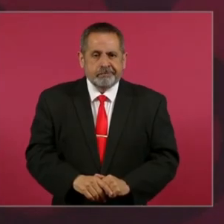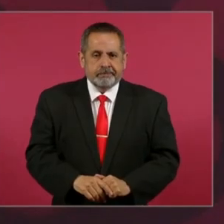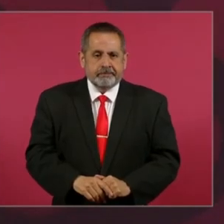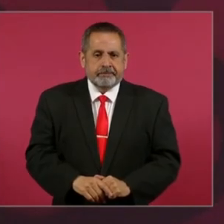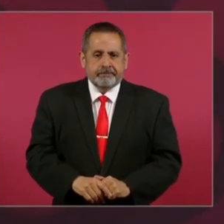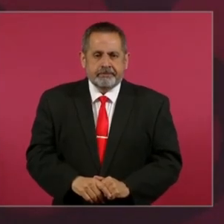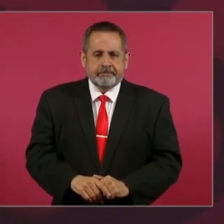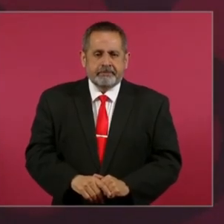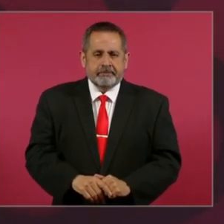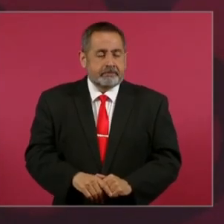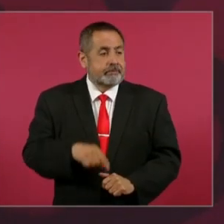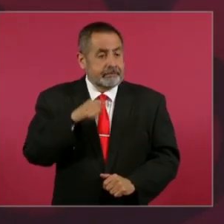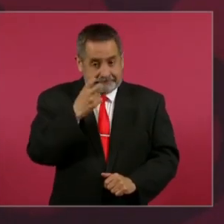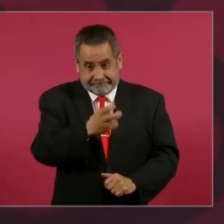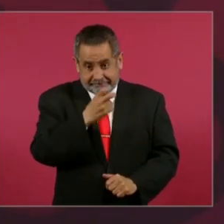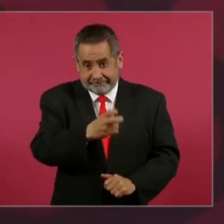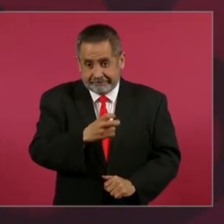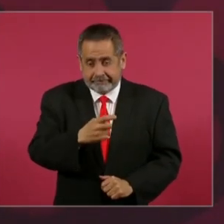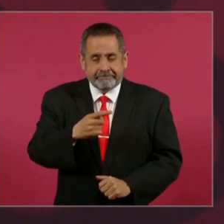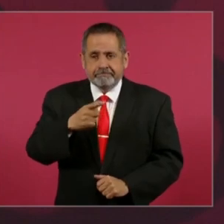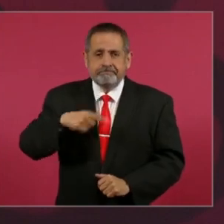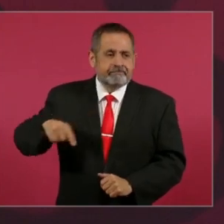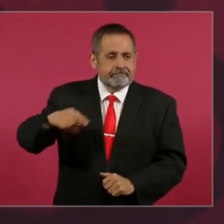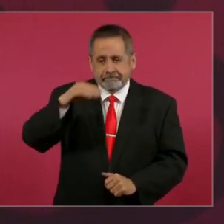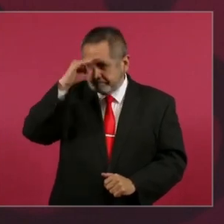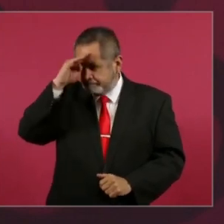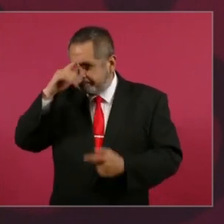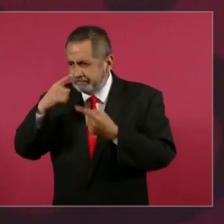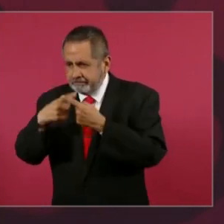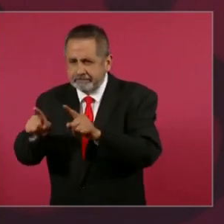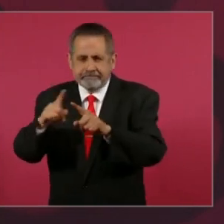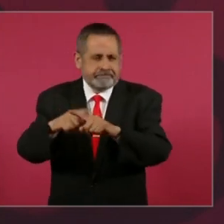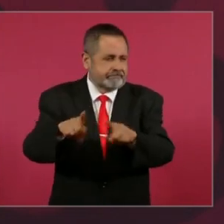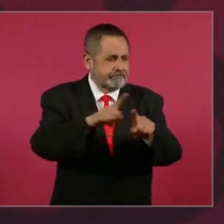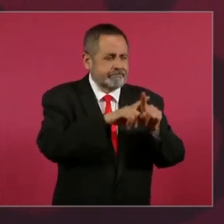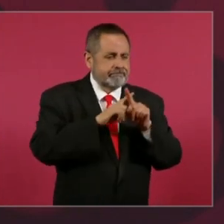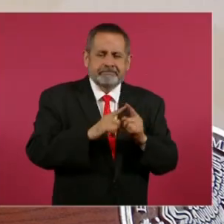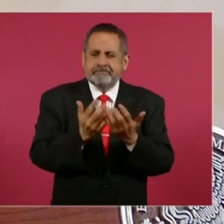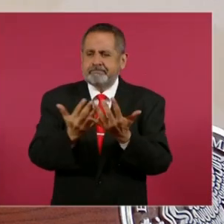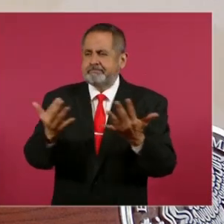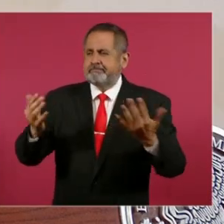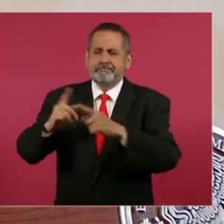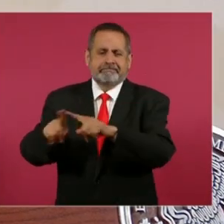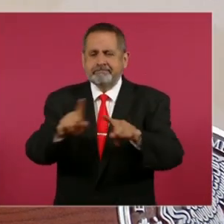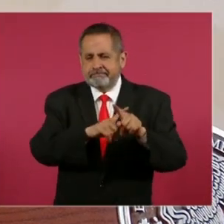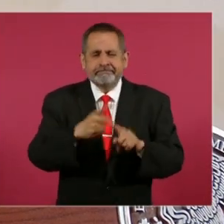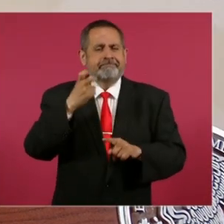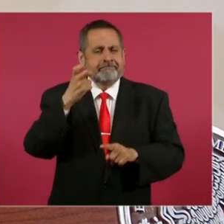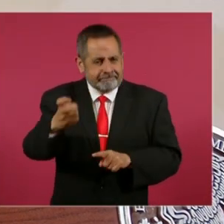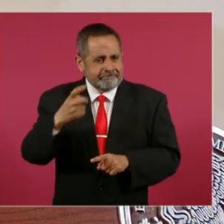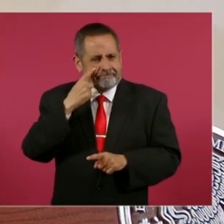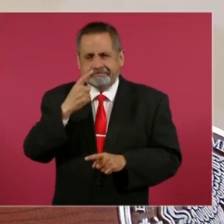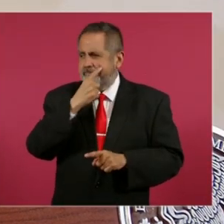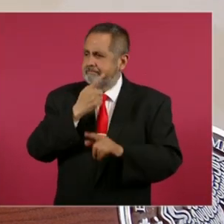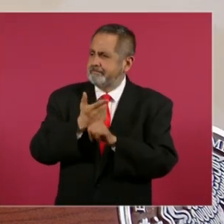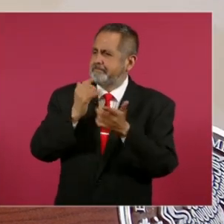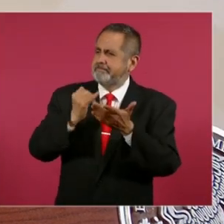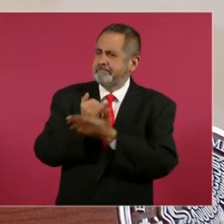además, eso es la democracia, es pluralidad, no todos podemos pensar de la misma